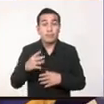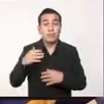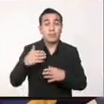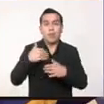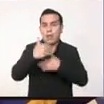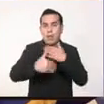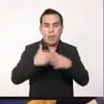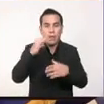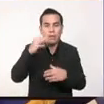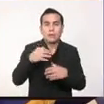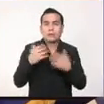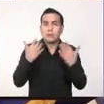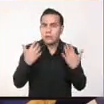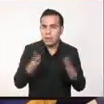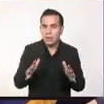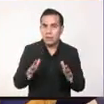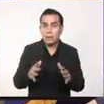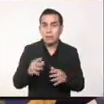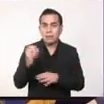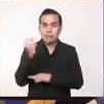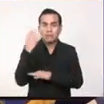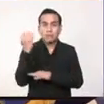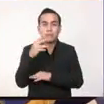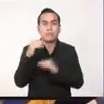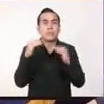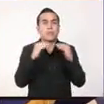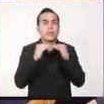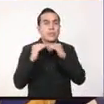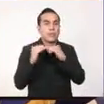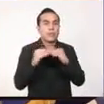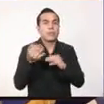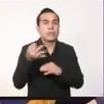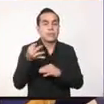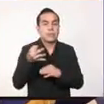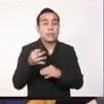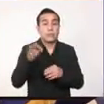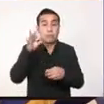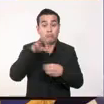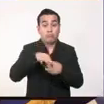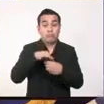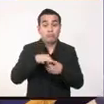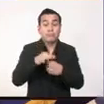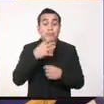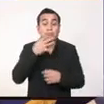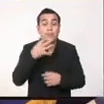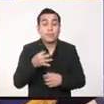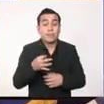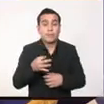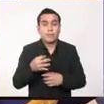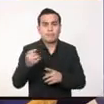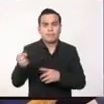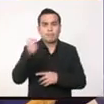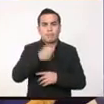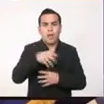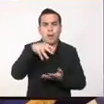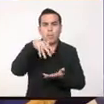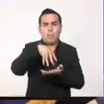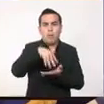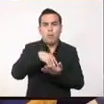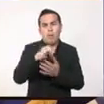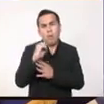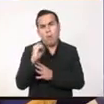No hagan un proceso. Ya. Porque urge, como el presidente. Pongan a alguien. ¿A quién? Decidan ustedes. Pueden elegir a alguien de la